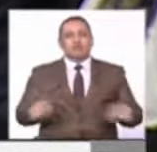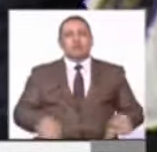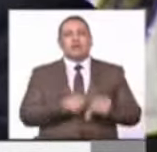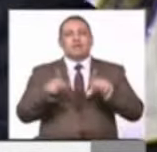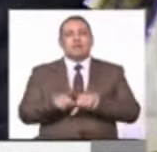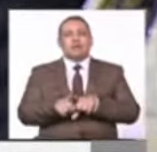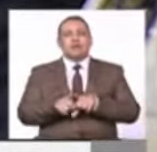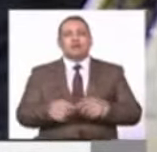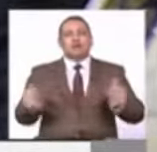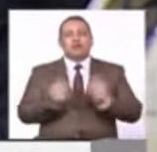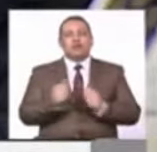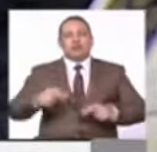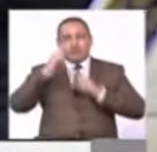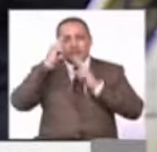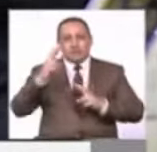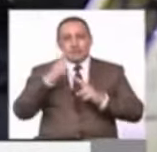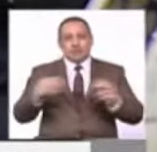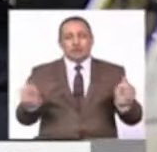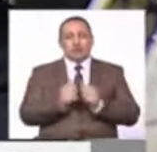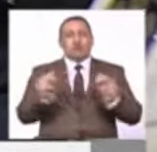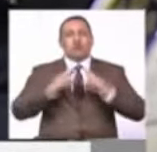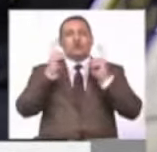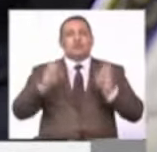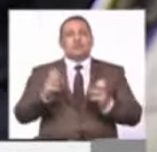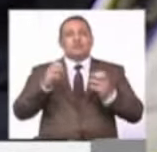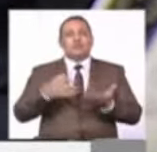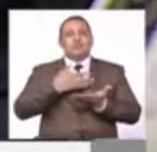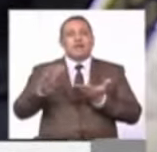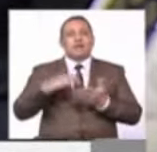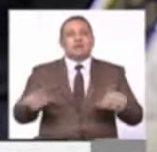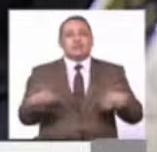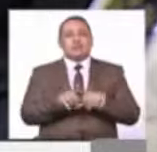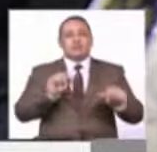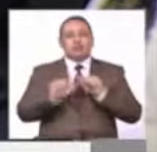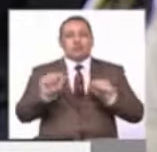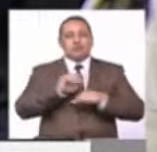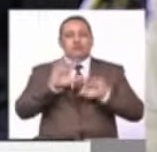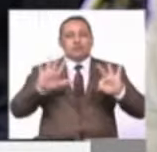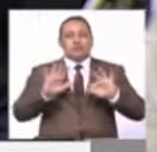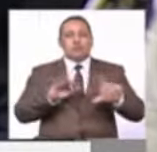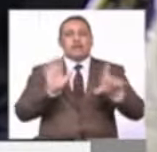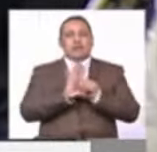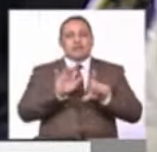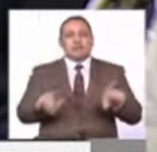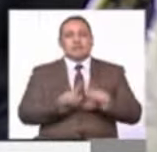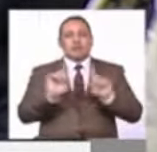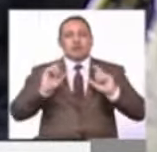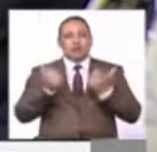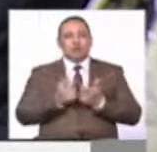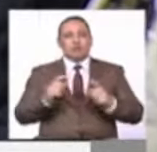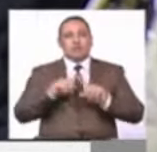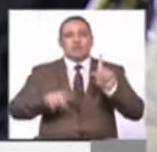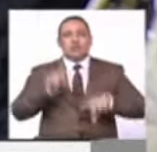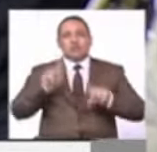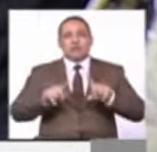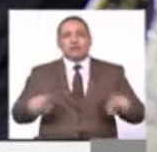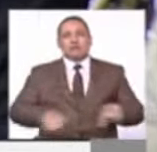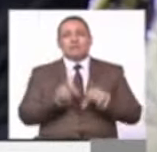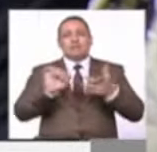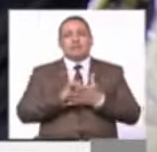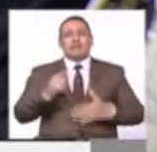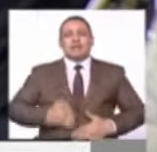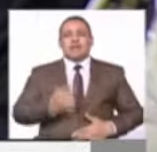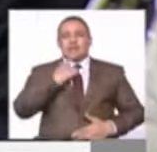a respetar las causales de vacancia del artículo 18 de la ley de la junta ninguna de las cuales era